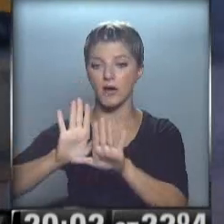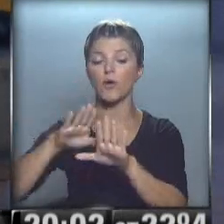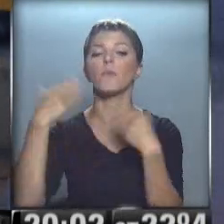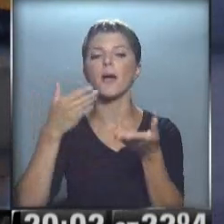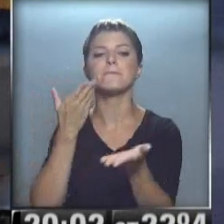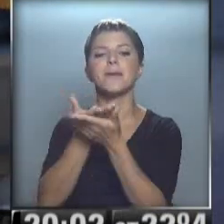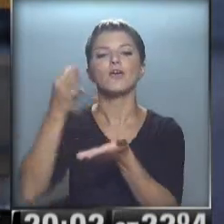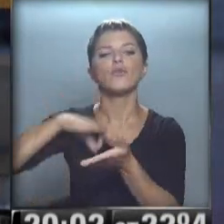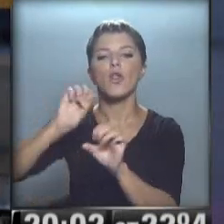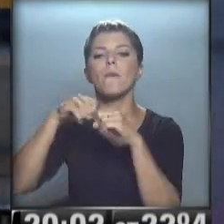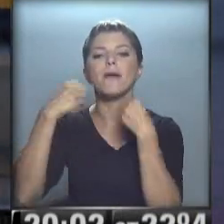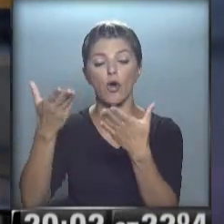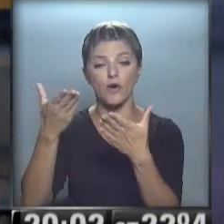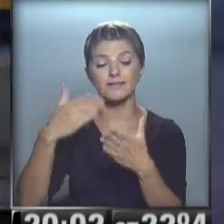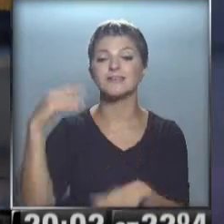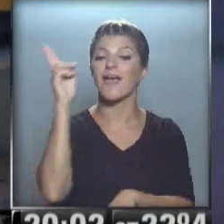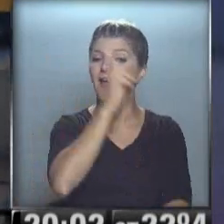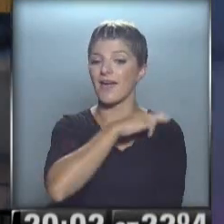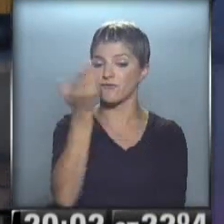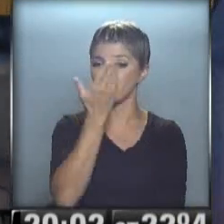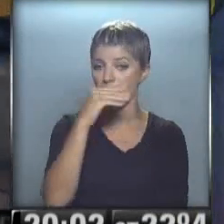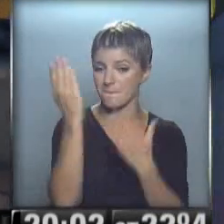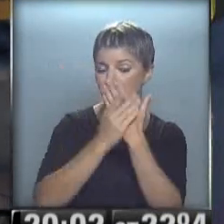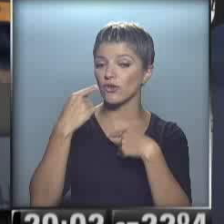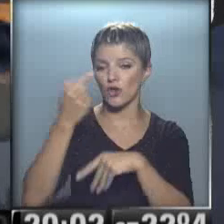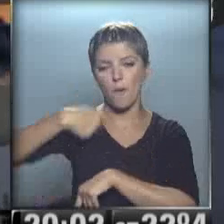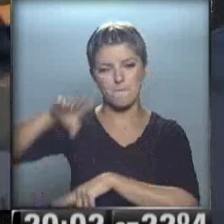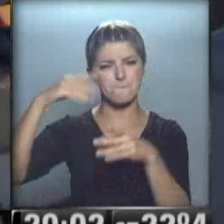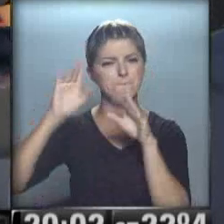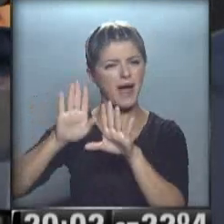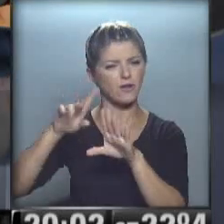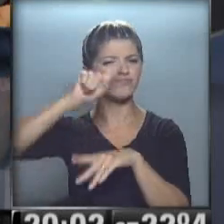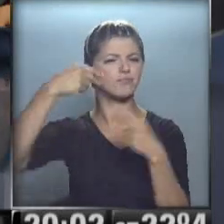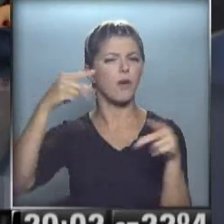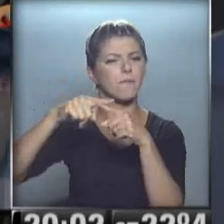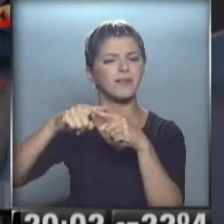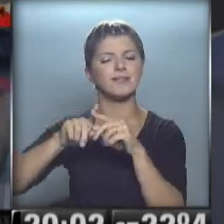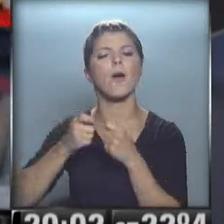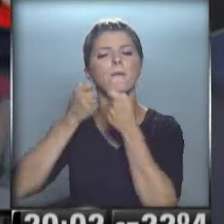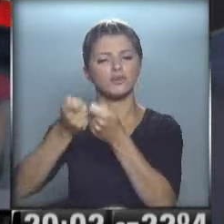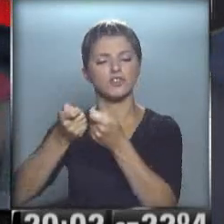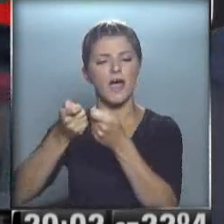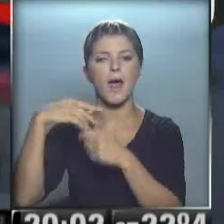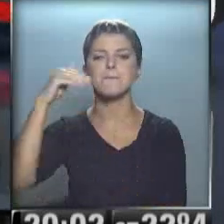El jefe de gabinete, Jorge Capitanich, dijo que se trata de un paro político en apoyo a Massa.